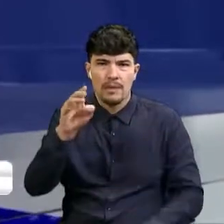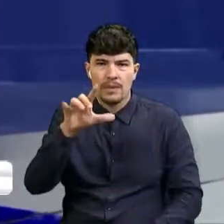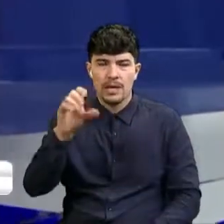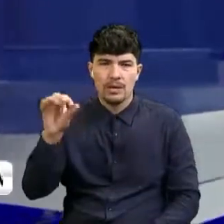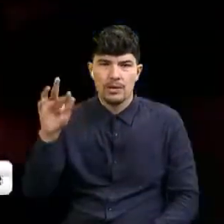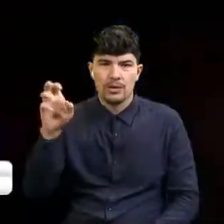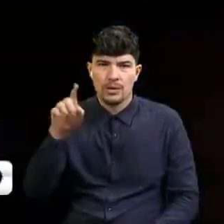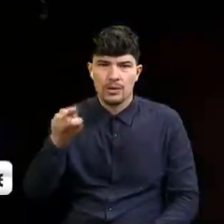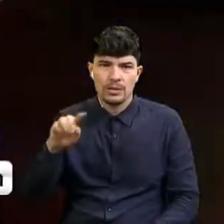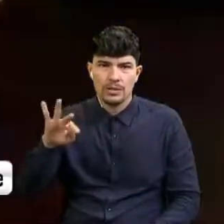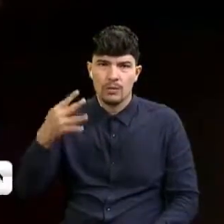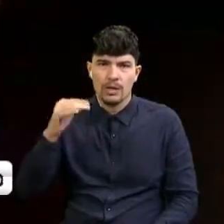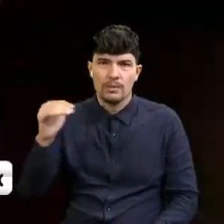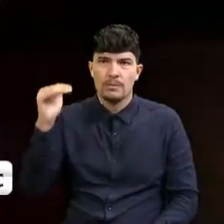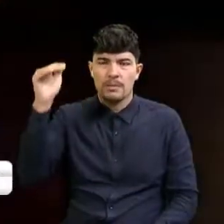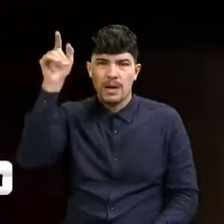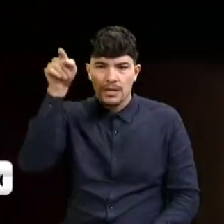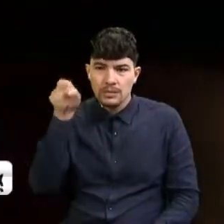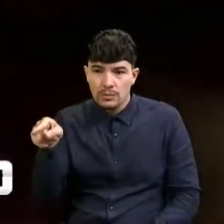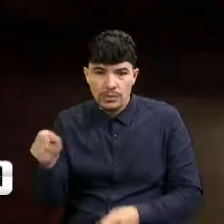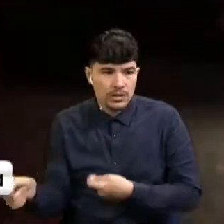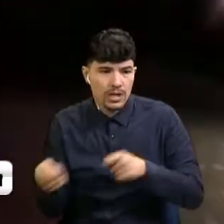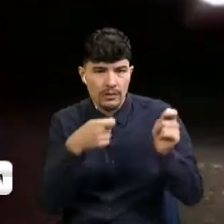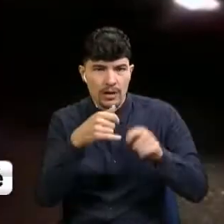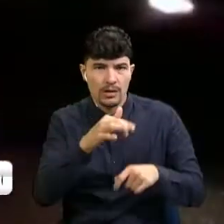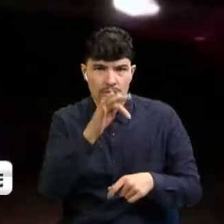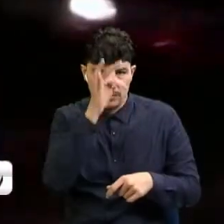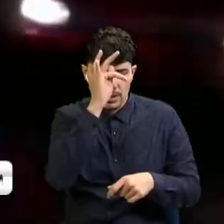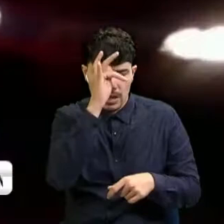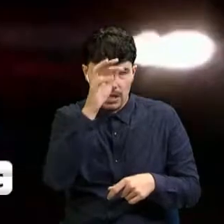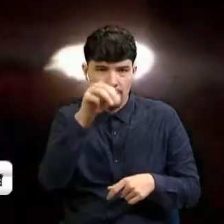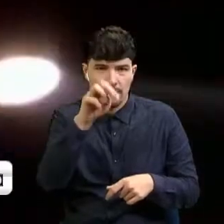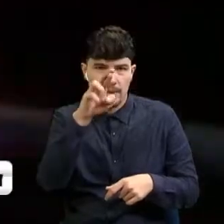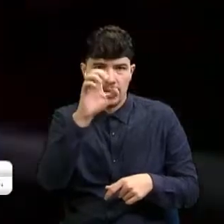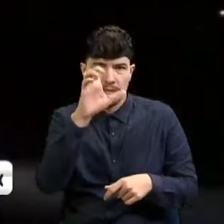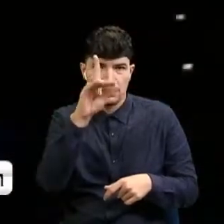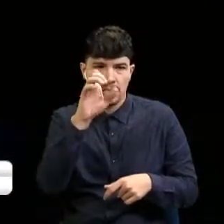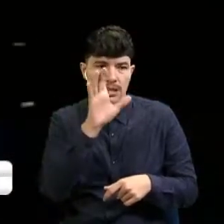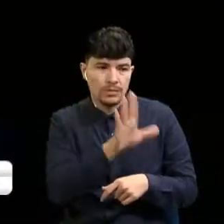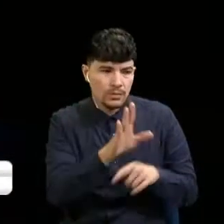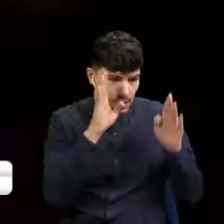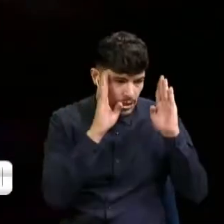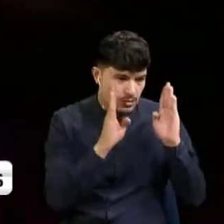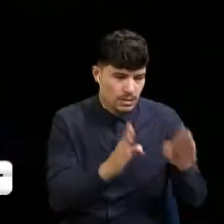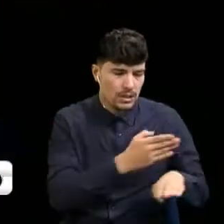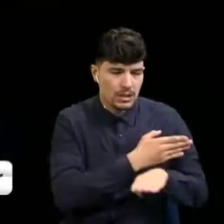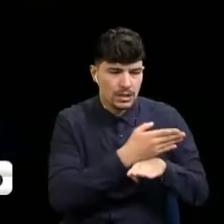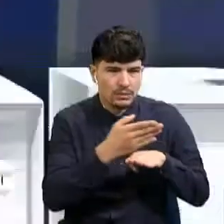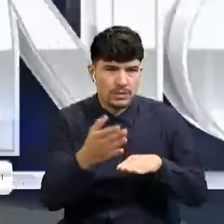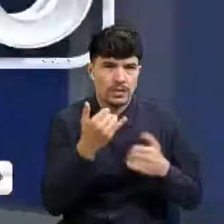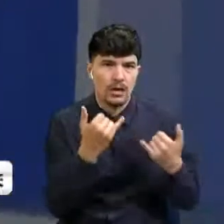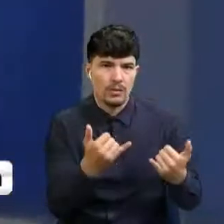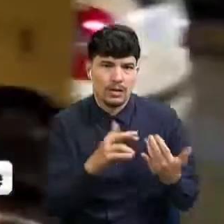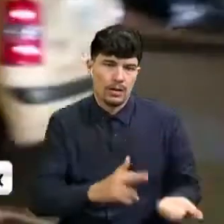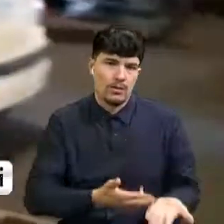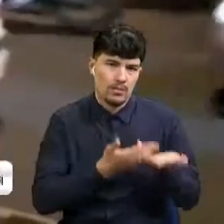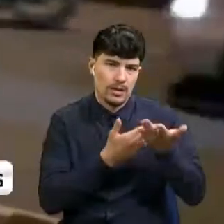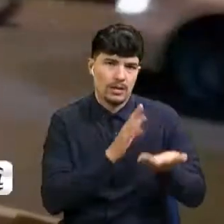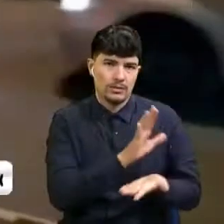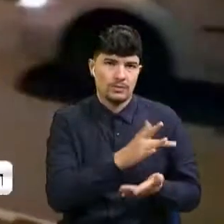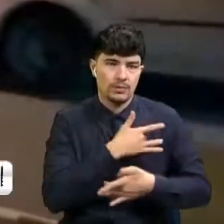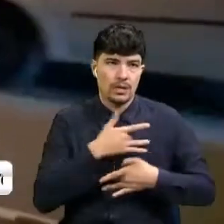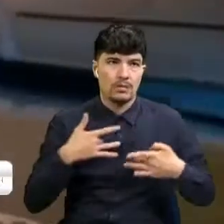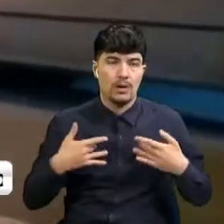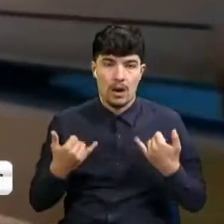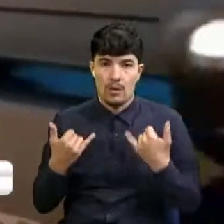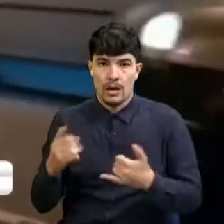piso 4, y que fue trasladado aún con vida hasta la clínica La Merced, donde es atendido y su pronóstico es reservado.